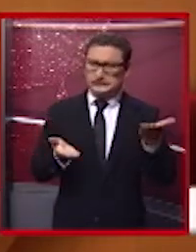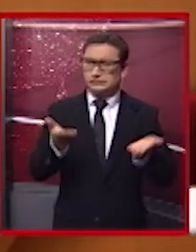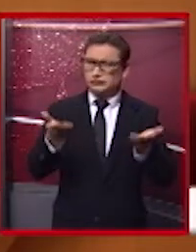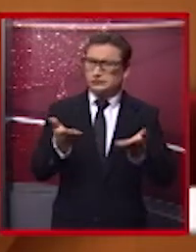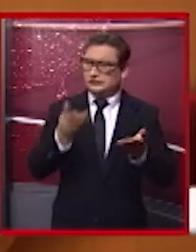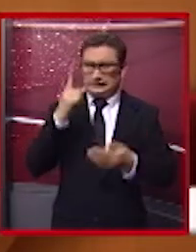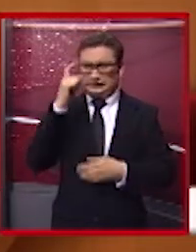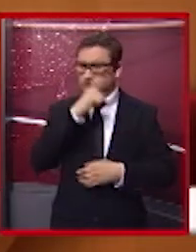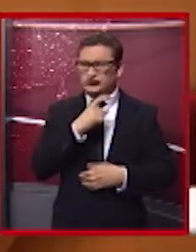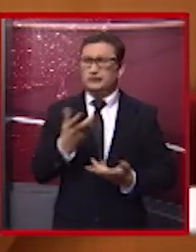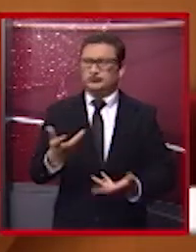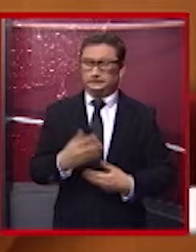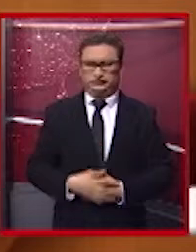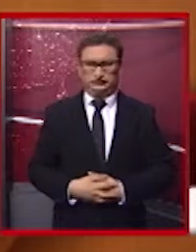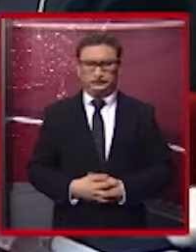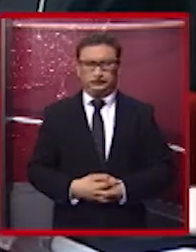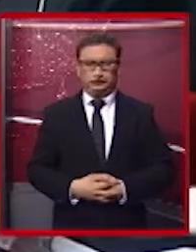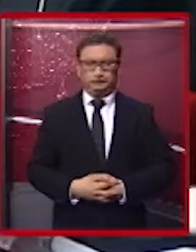sumamente complejos?